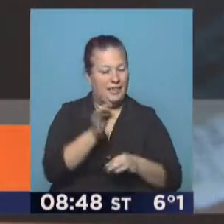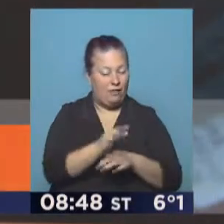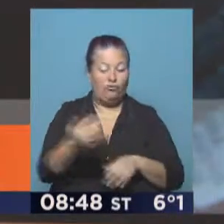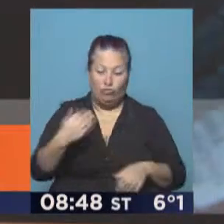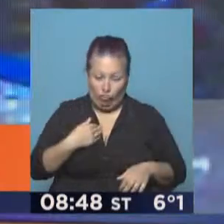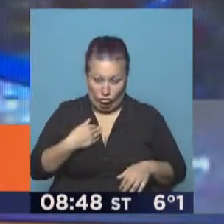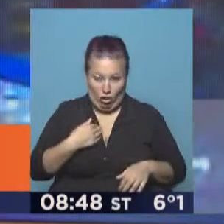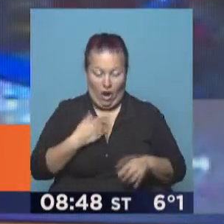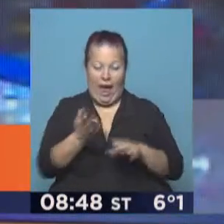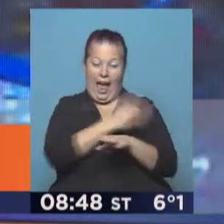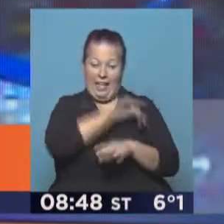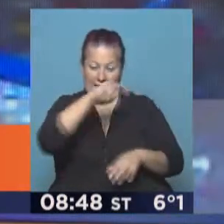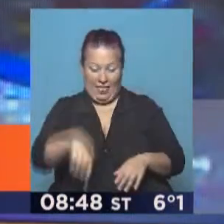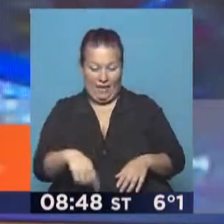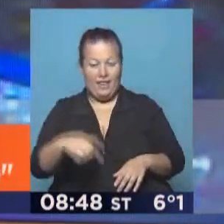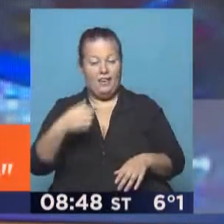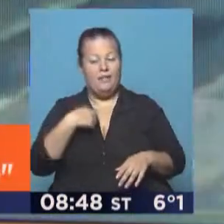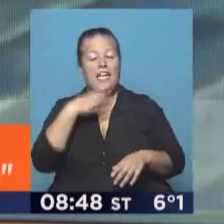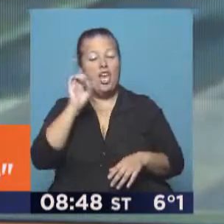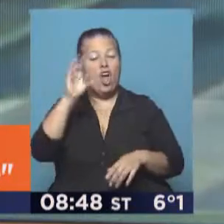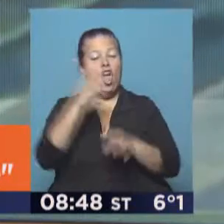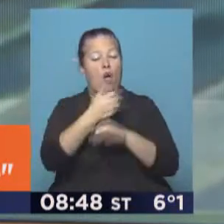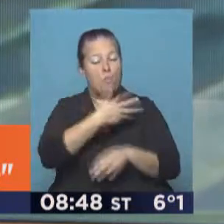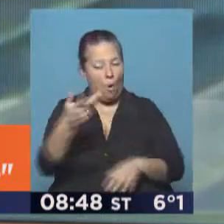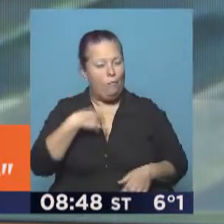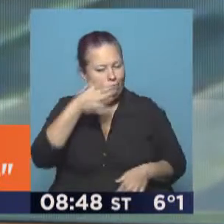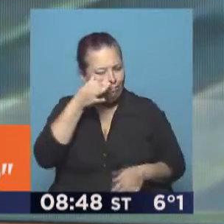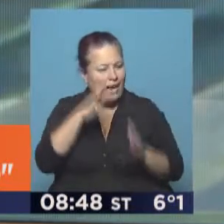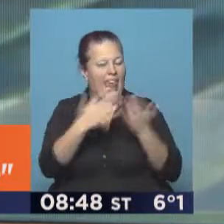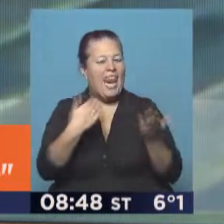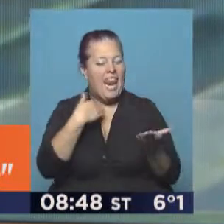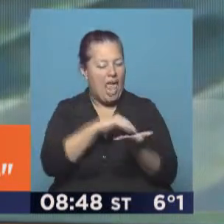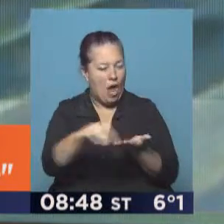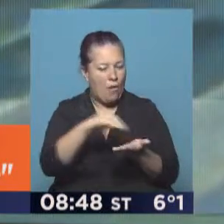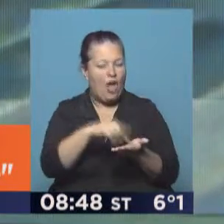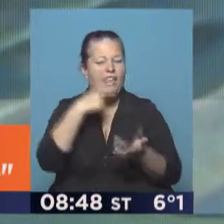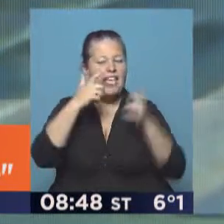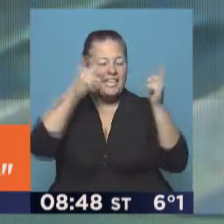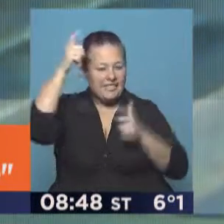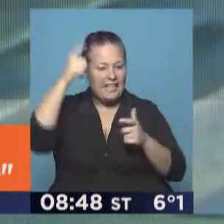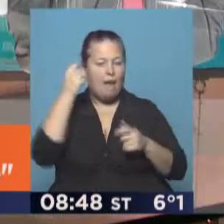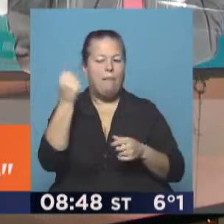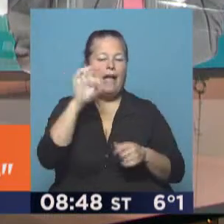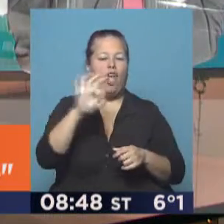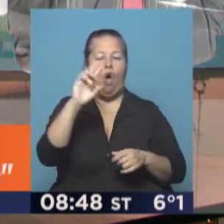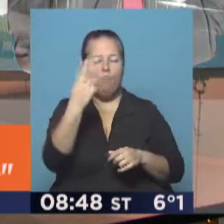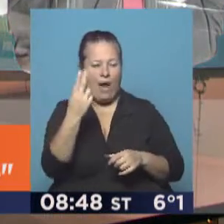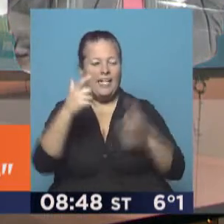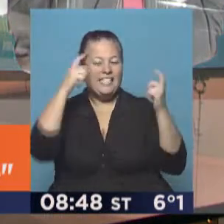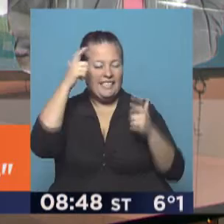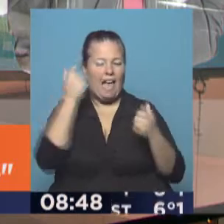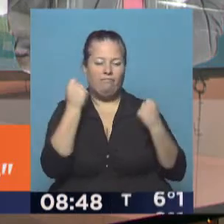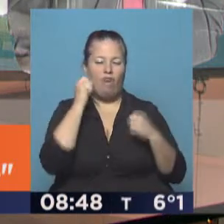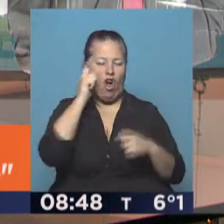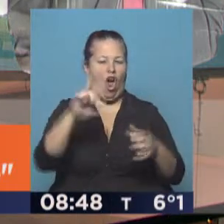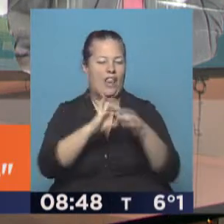Yo, antes de venirme, tuve a mi hijo en colegio público y llegué a ver los libros donde decía Chávez, patria o muerte, con Chávez